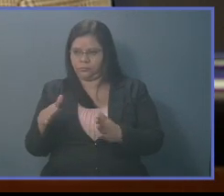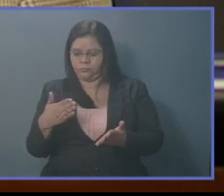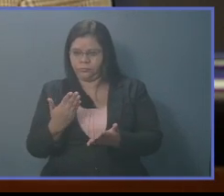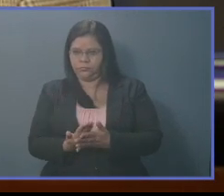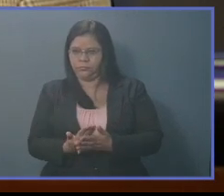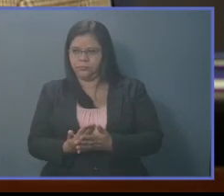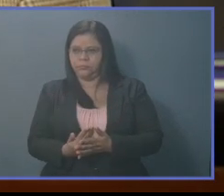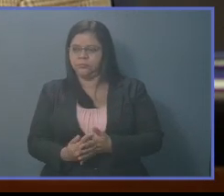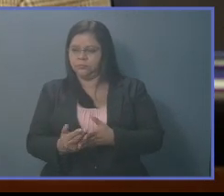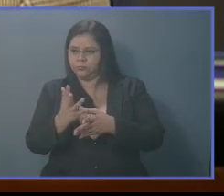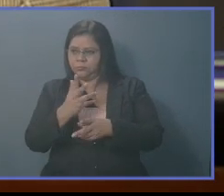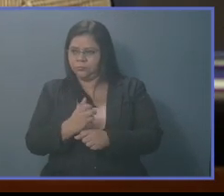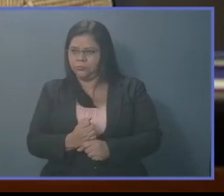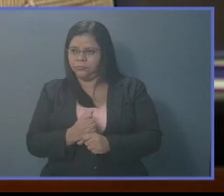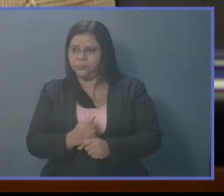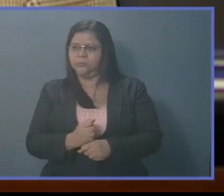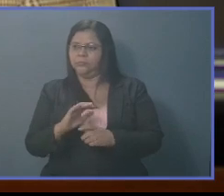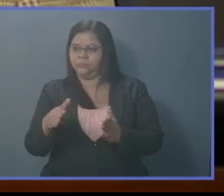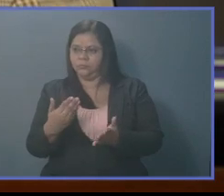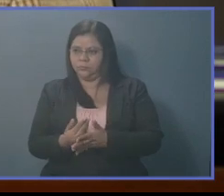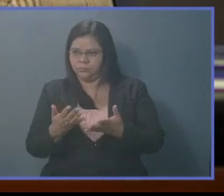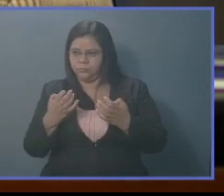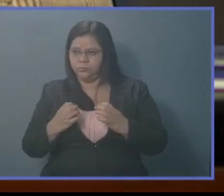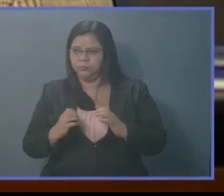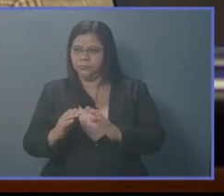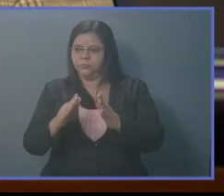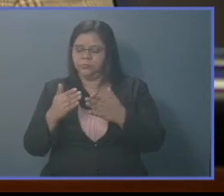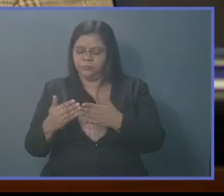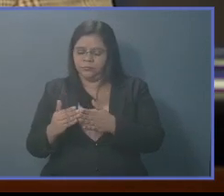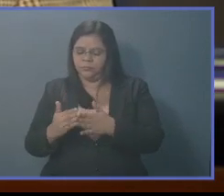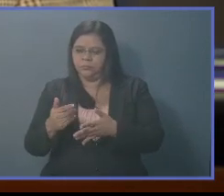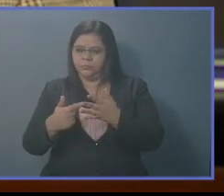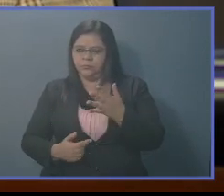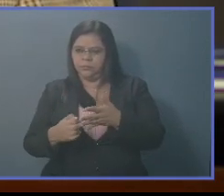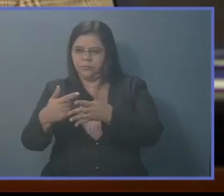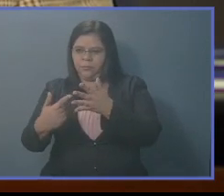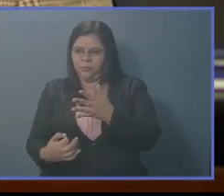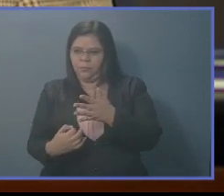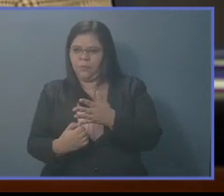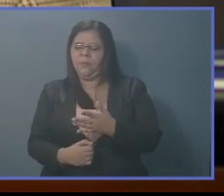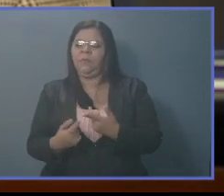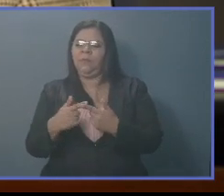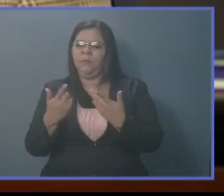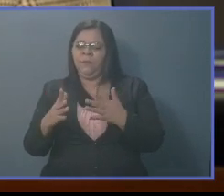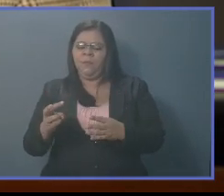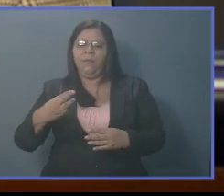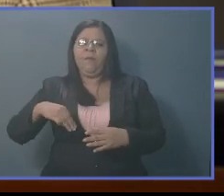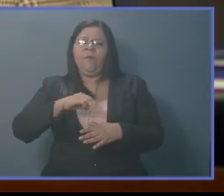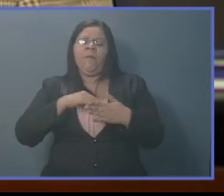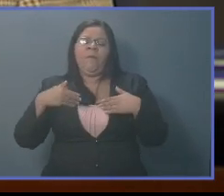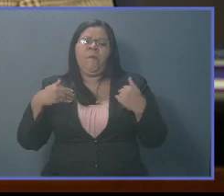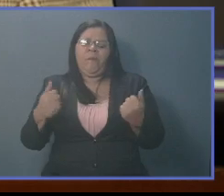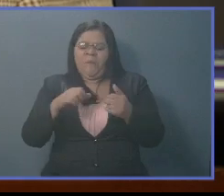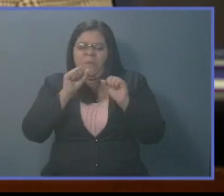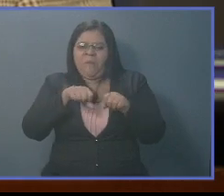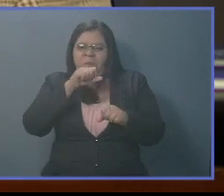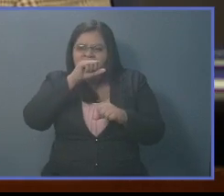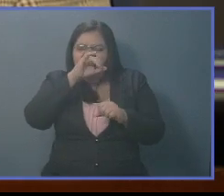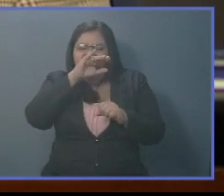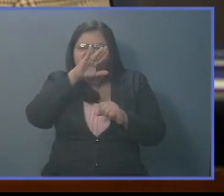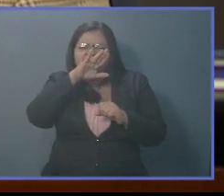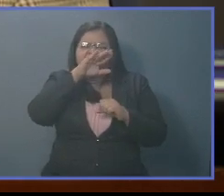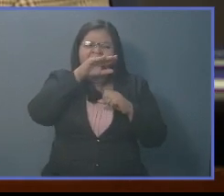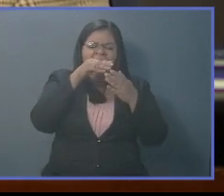acciones para el cumplimiento de las disposiciones, estrategias, planes y acciones de la presente ley. El MinSal deberá coordinar con otros